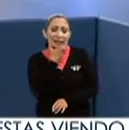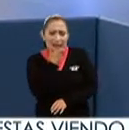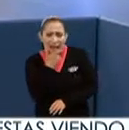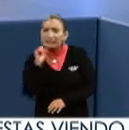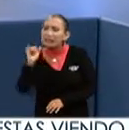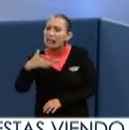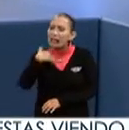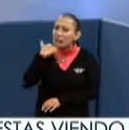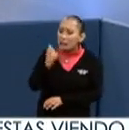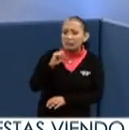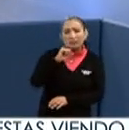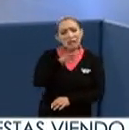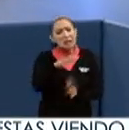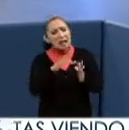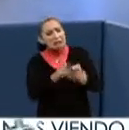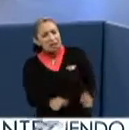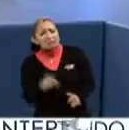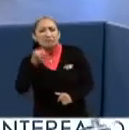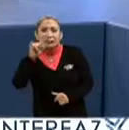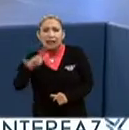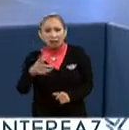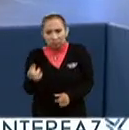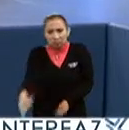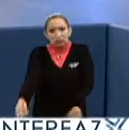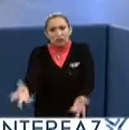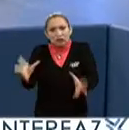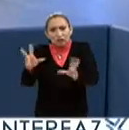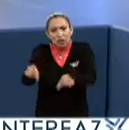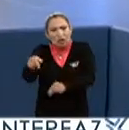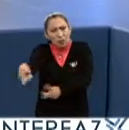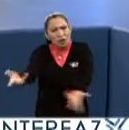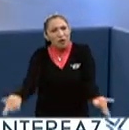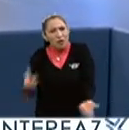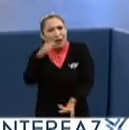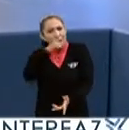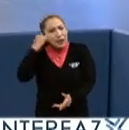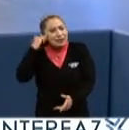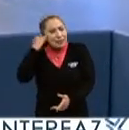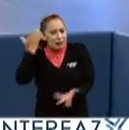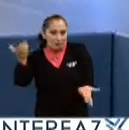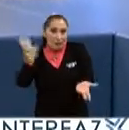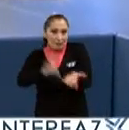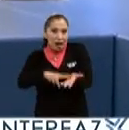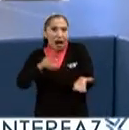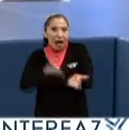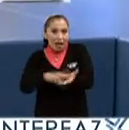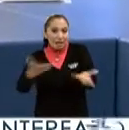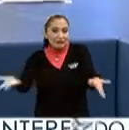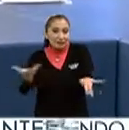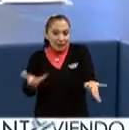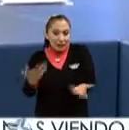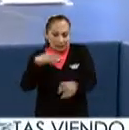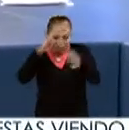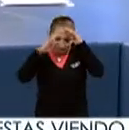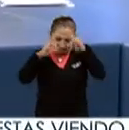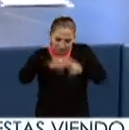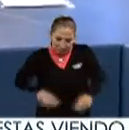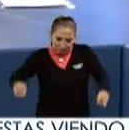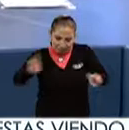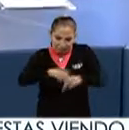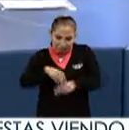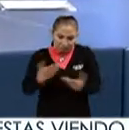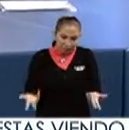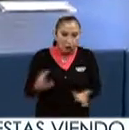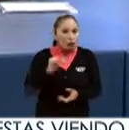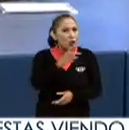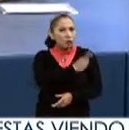sí al alemán? ¿Por qué sí al francés? ¿Y por qué no a nuestras lenguas indígenas? Yo creo que vale la pena hacer este tipo de reflexiones a partir